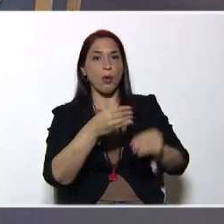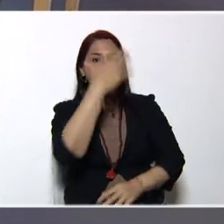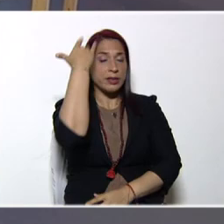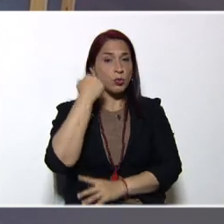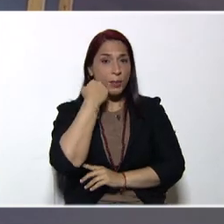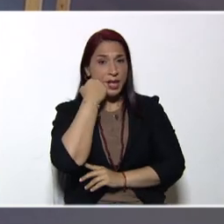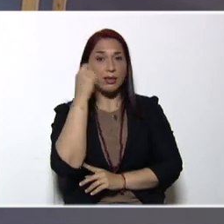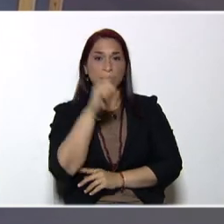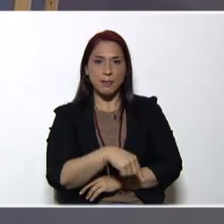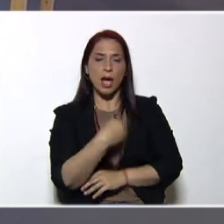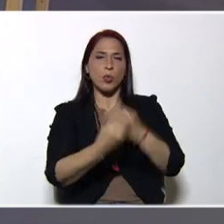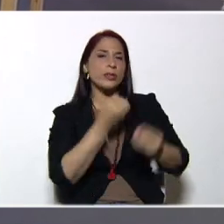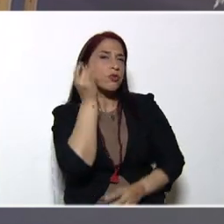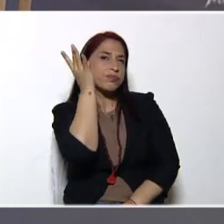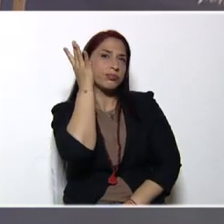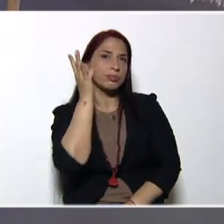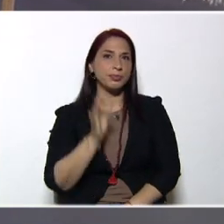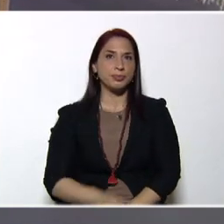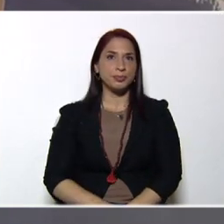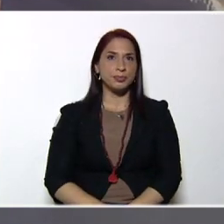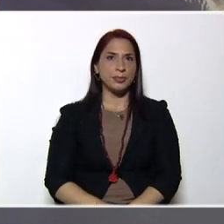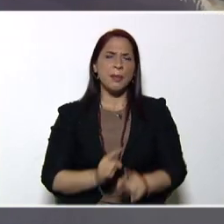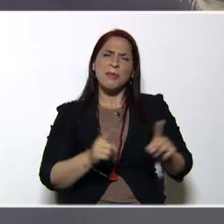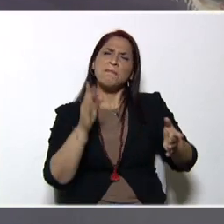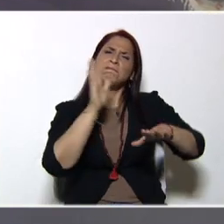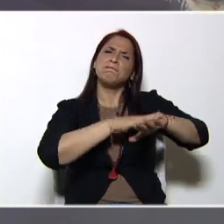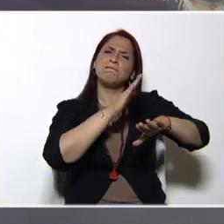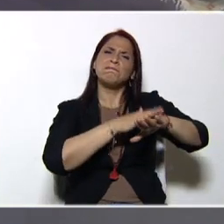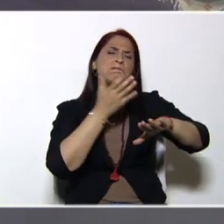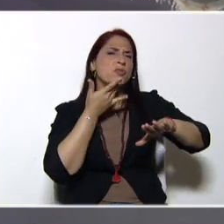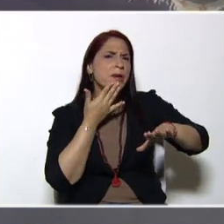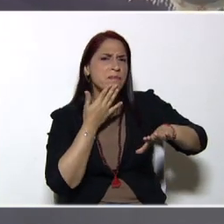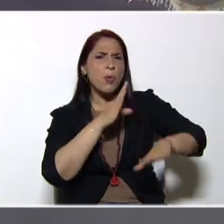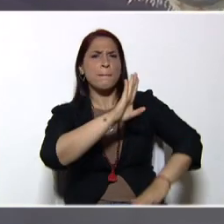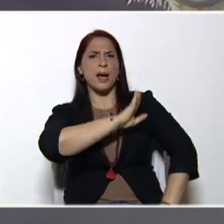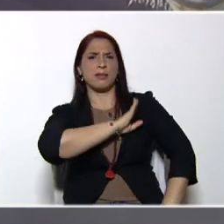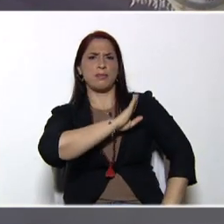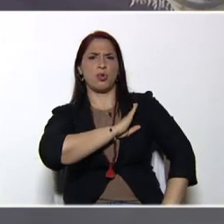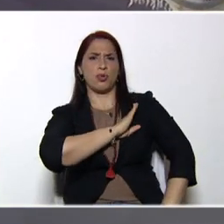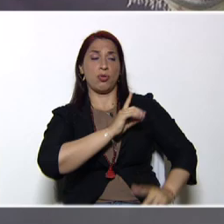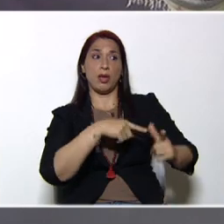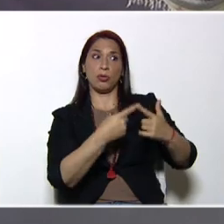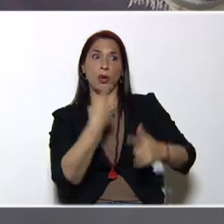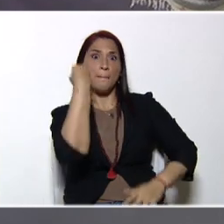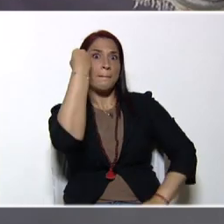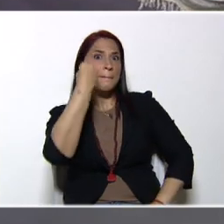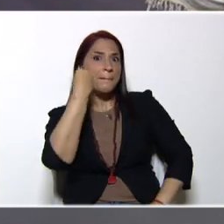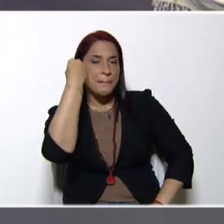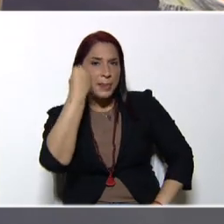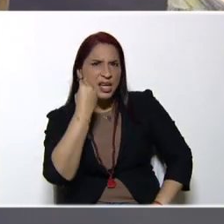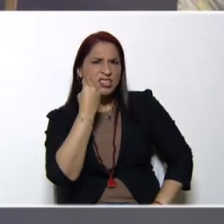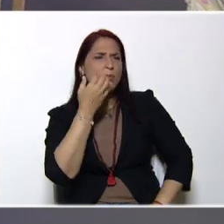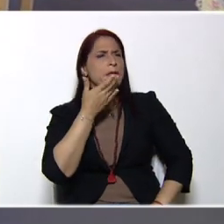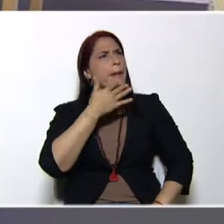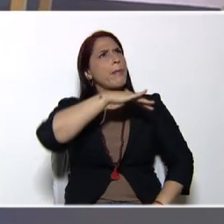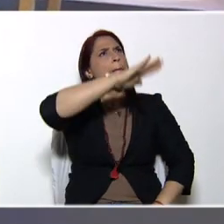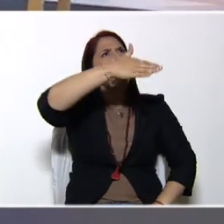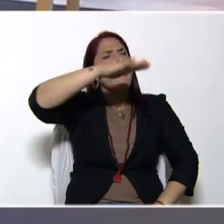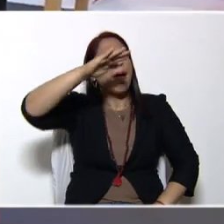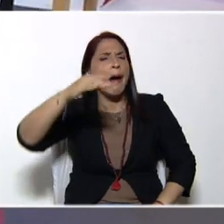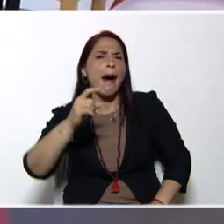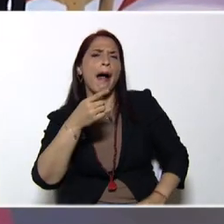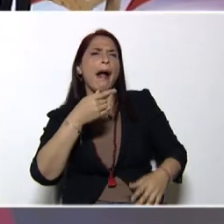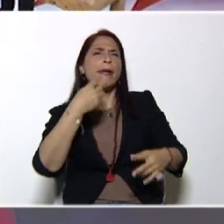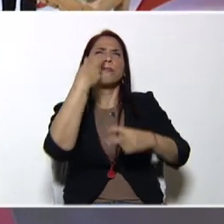Miranda también lo plantea. Así es. Pero ¿qué sucede? Oye, patrimonios y ya uno piensa en el parque Henri Pittier, me voy al